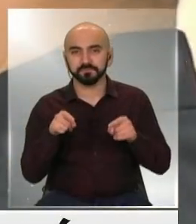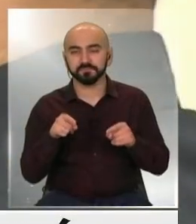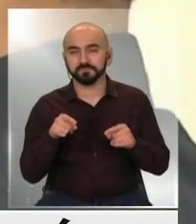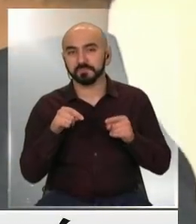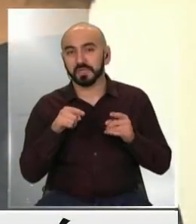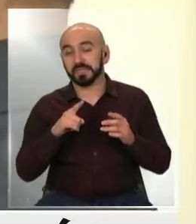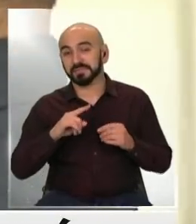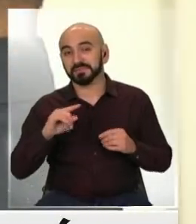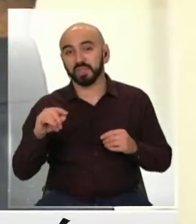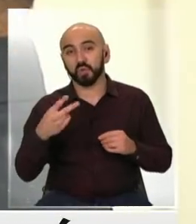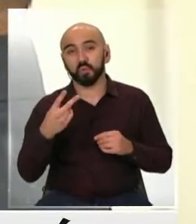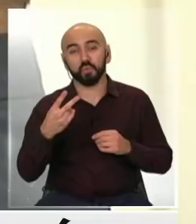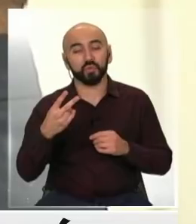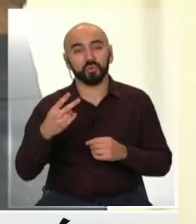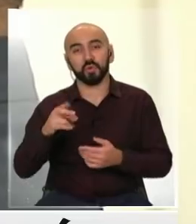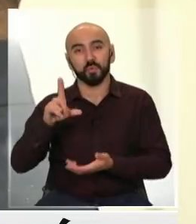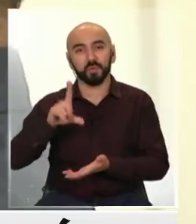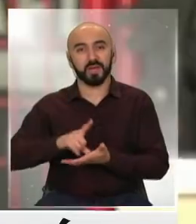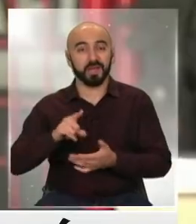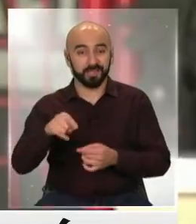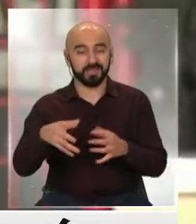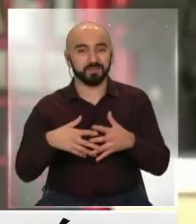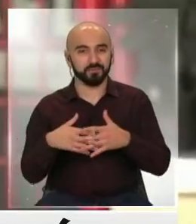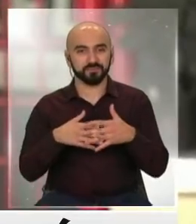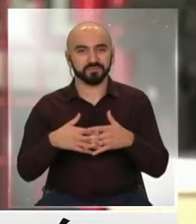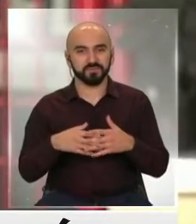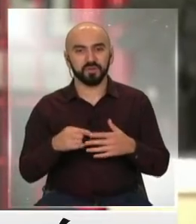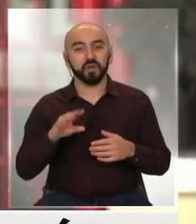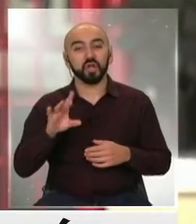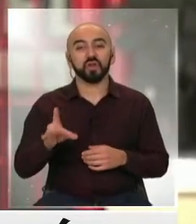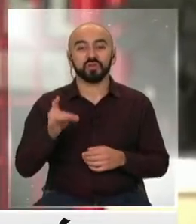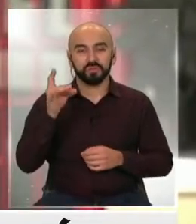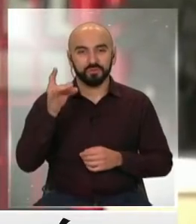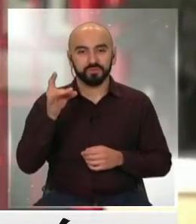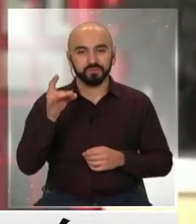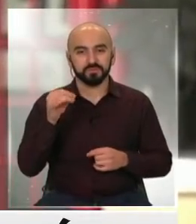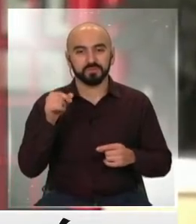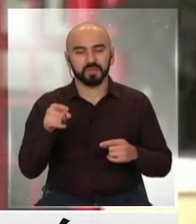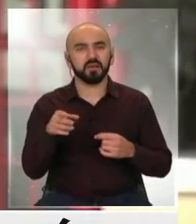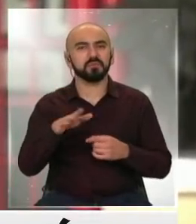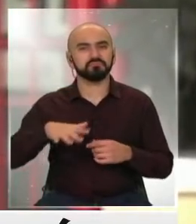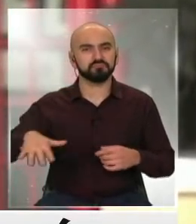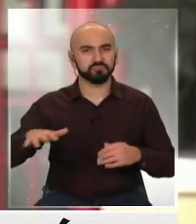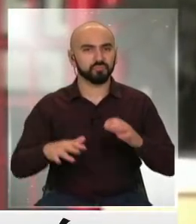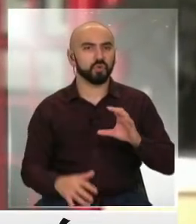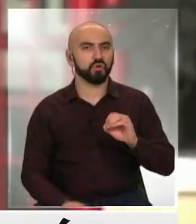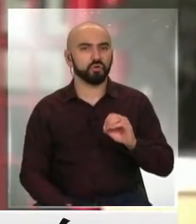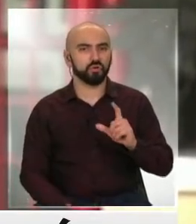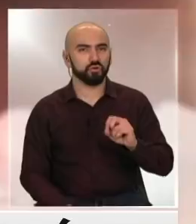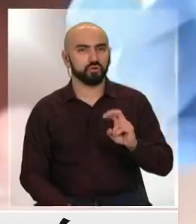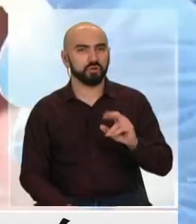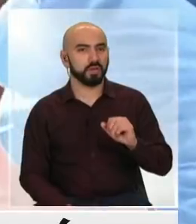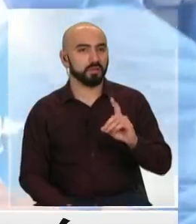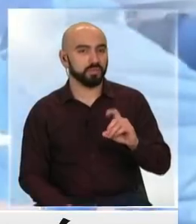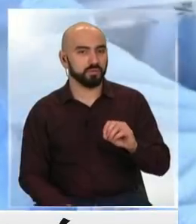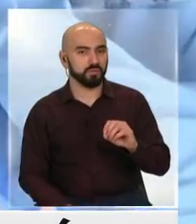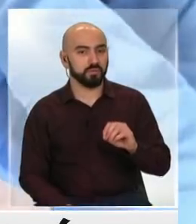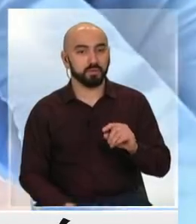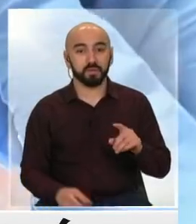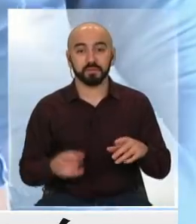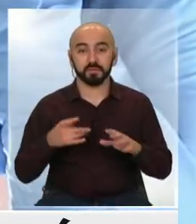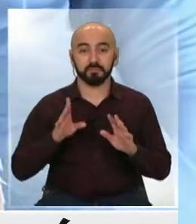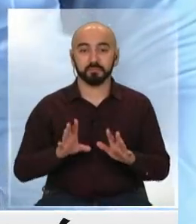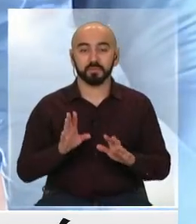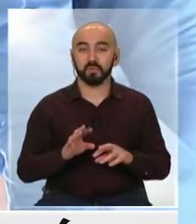estado del país en detectarlo luego del reporte que comentábamos allí es verdad en colorado las autoridades temen que esto lleve al